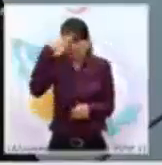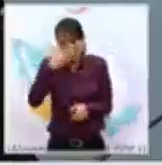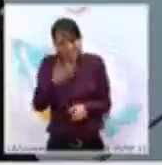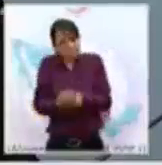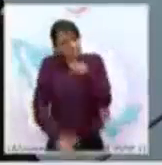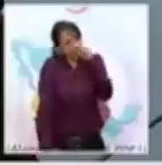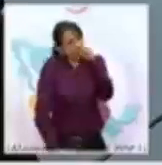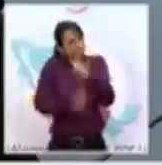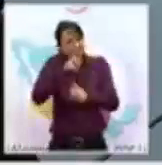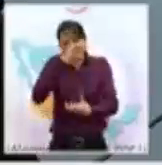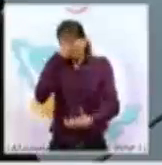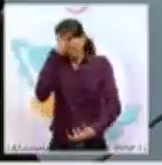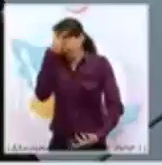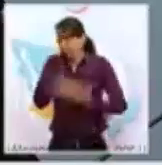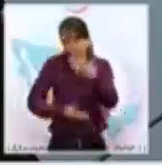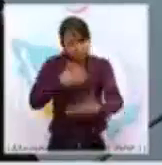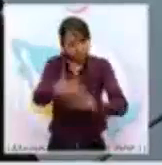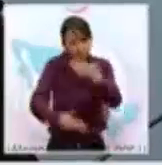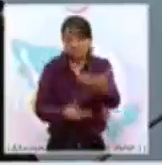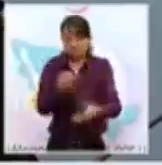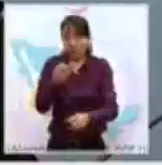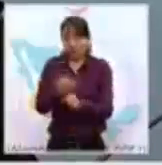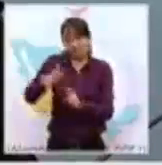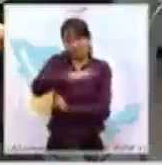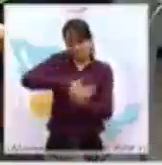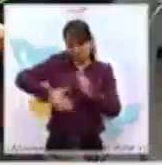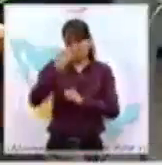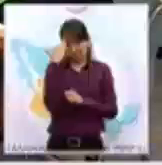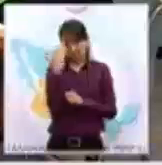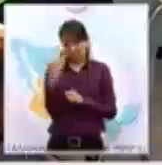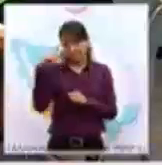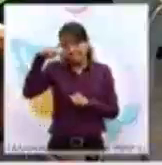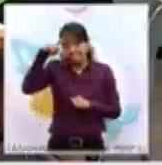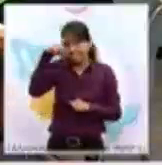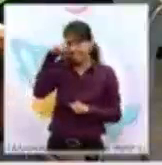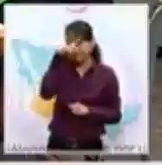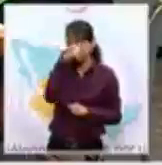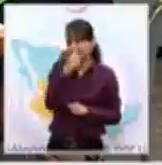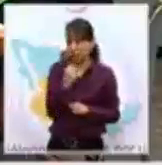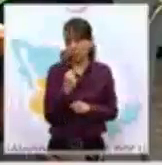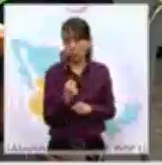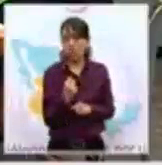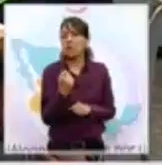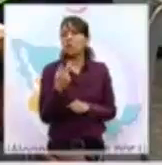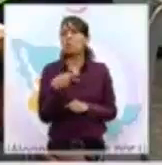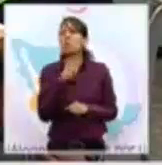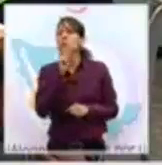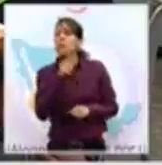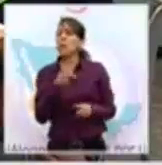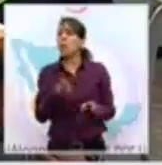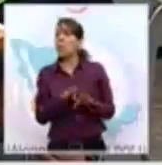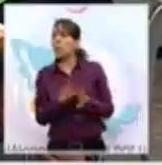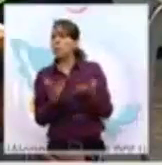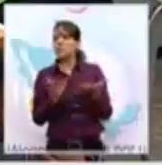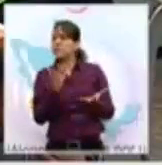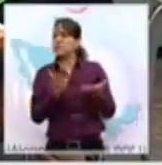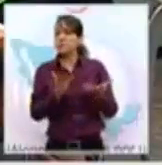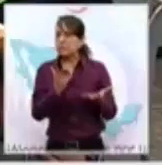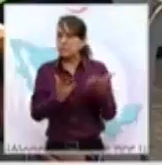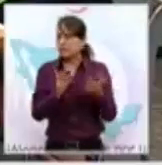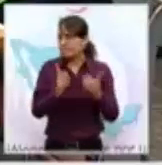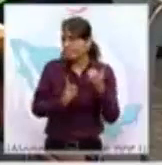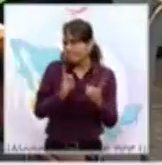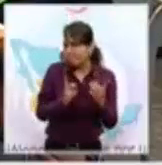crisis, son momentos duros, pero también son momentos en los que posibilidades insospechadas de pronto se vuelven